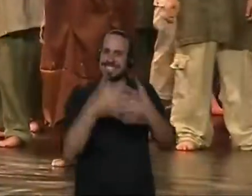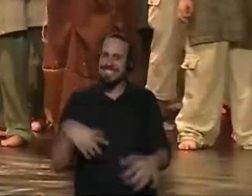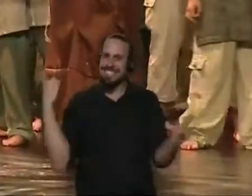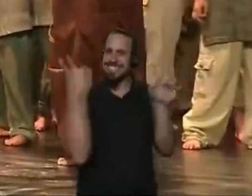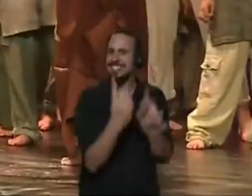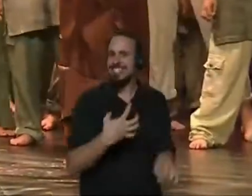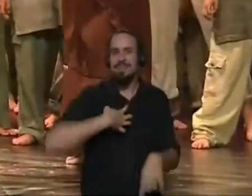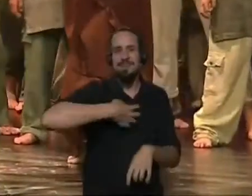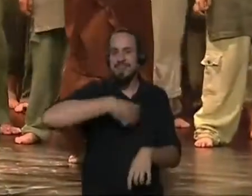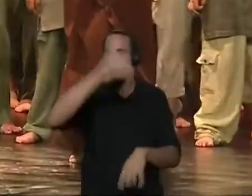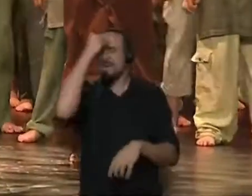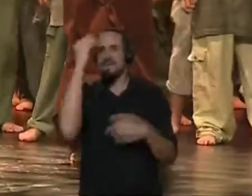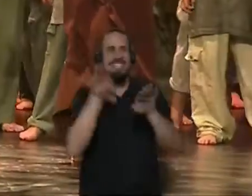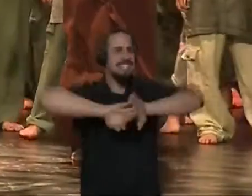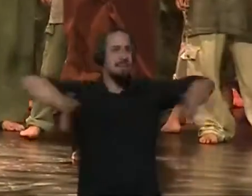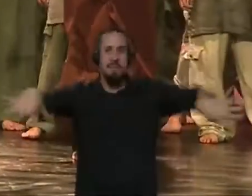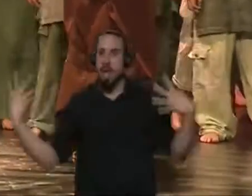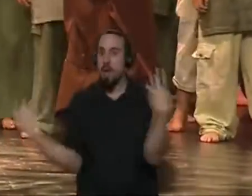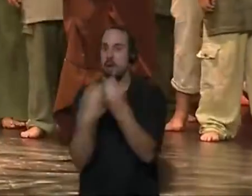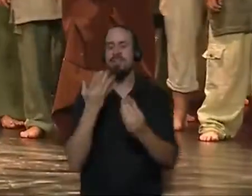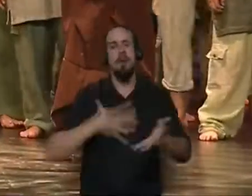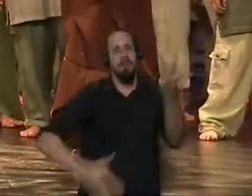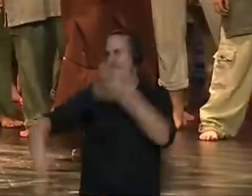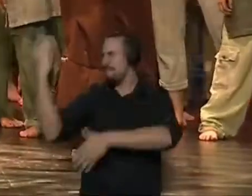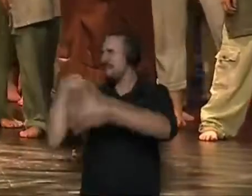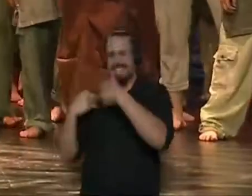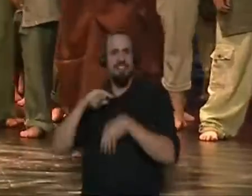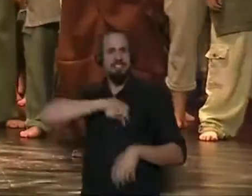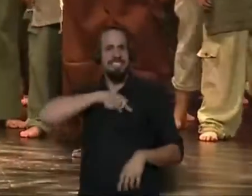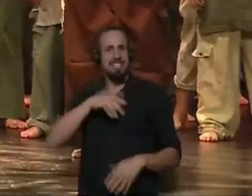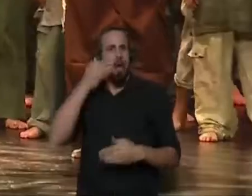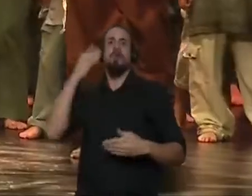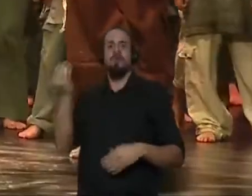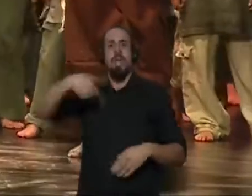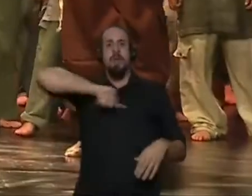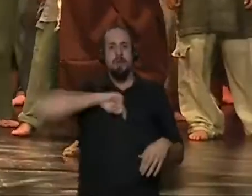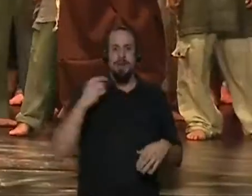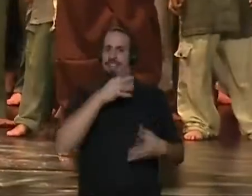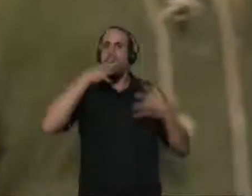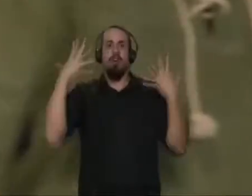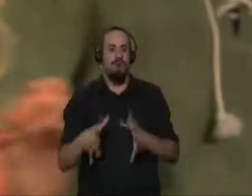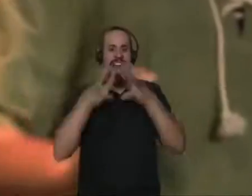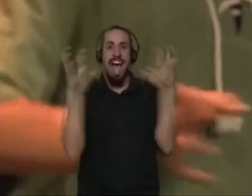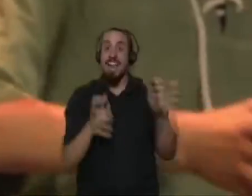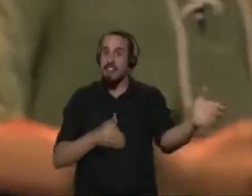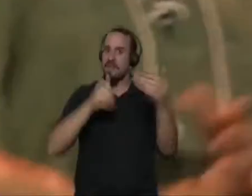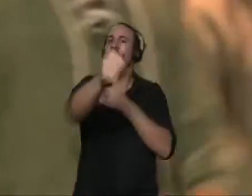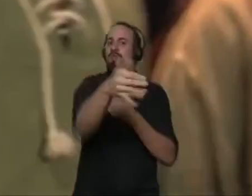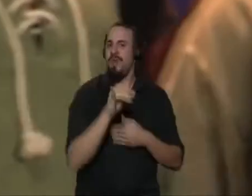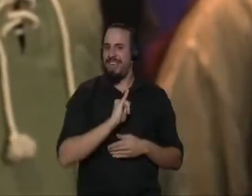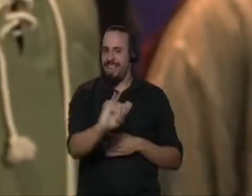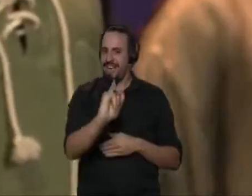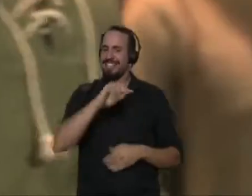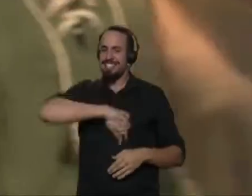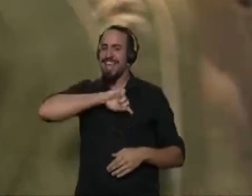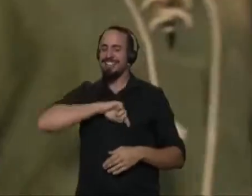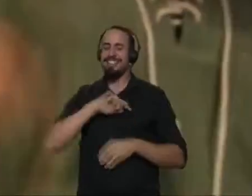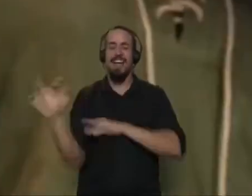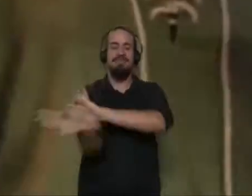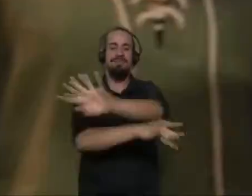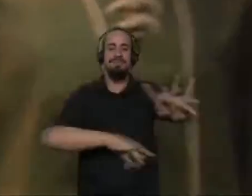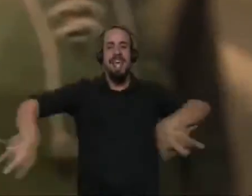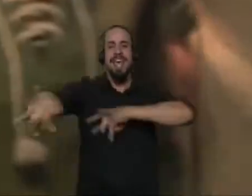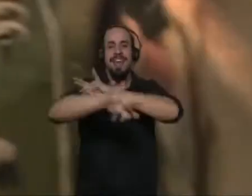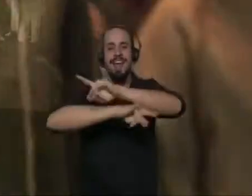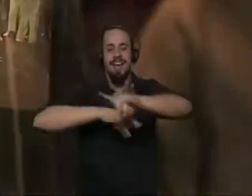que nos separa y que nos junta. Y haremos que el pasado esté orgulloso de todas esas ganas de futuro. La tierra en